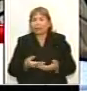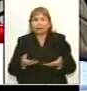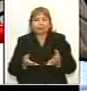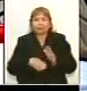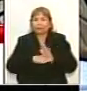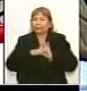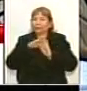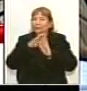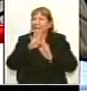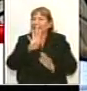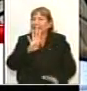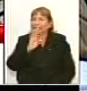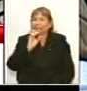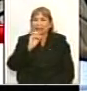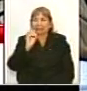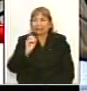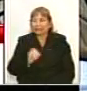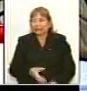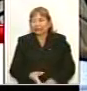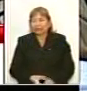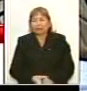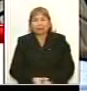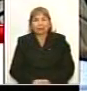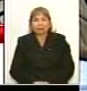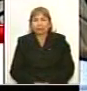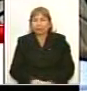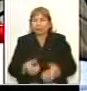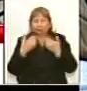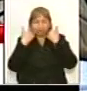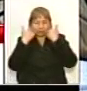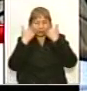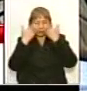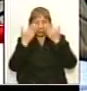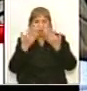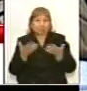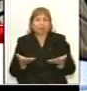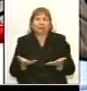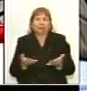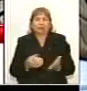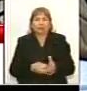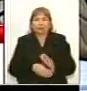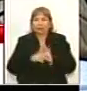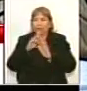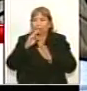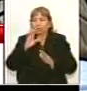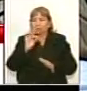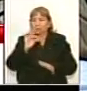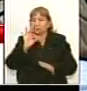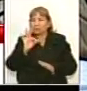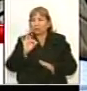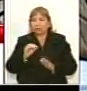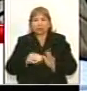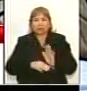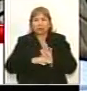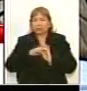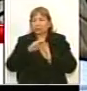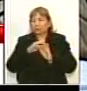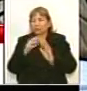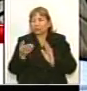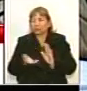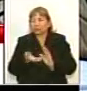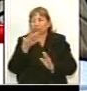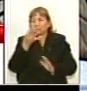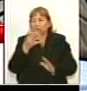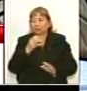al 4% hoy en día es una vergüenza. El Perú debería estar creciendo por lo menos a 8 o 9 y no en piloto automático a 4 como